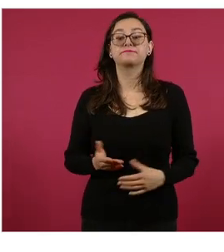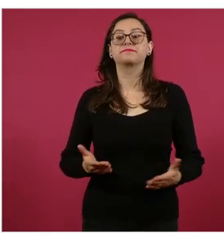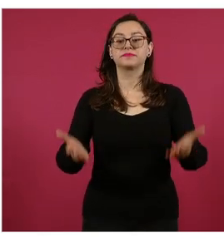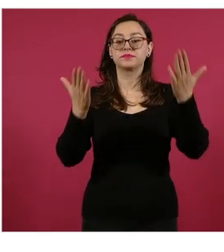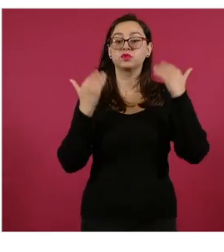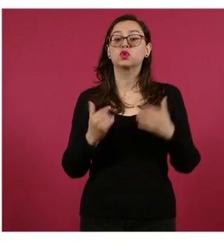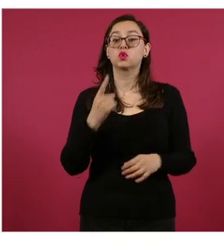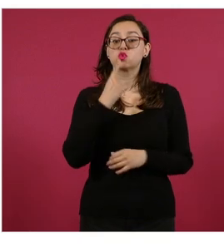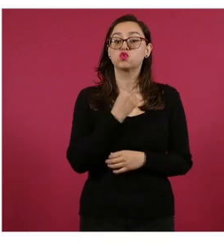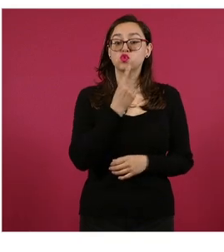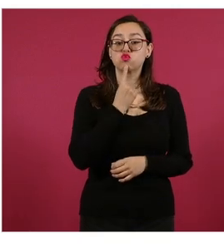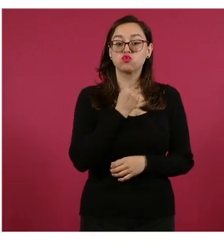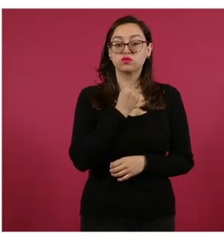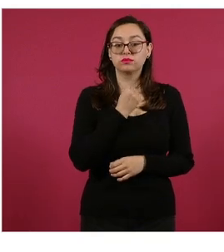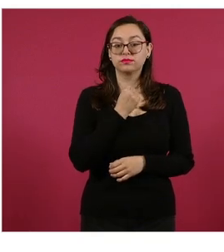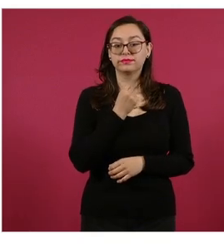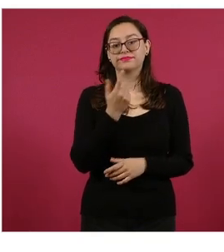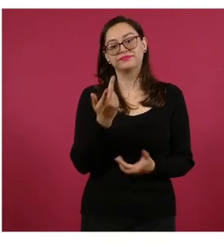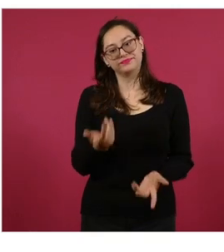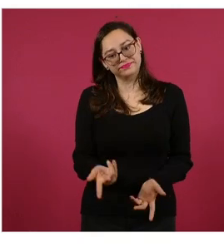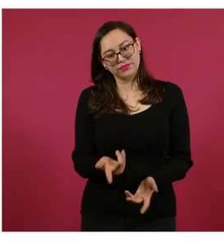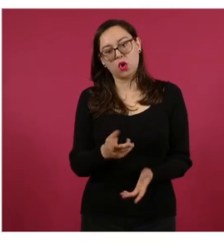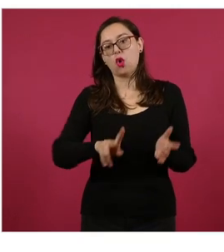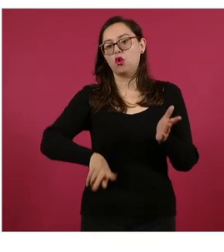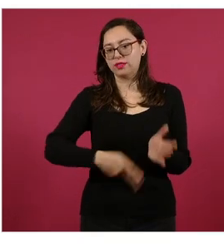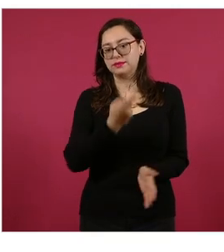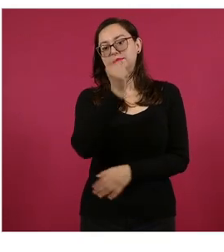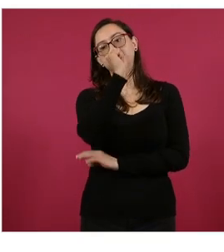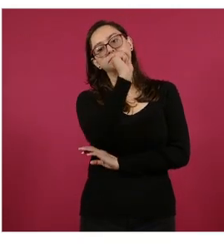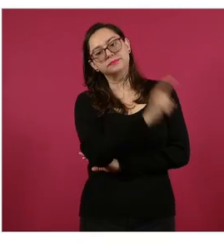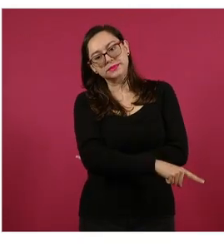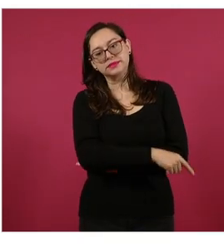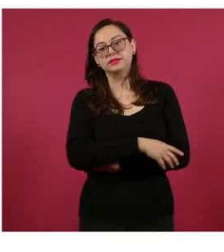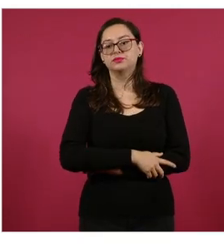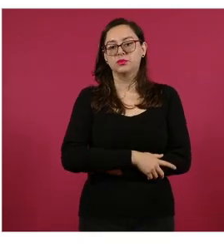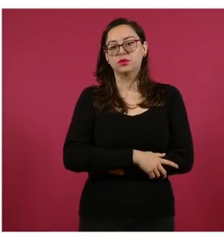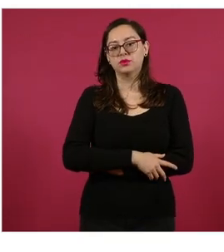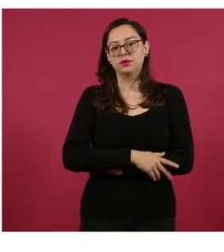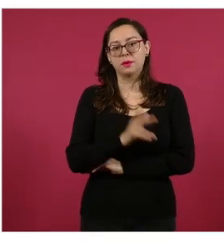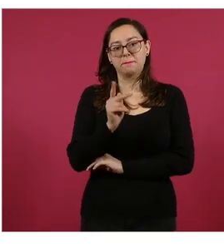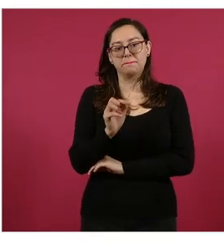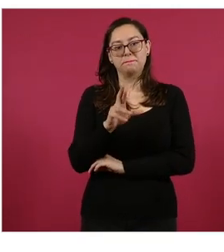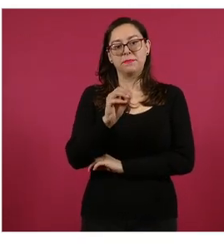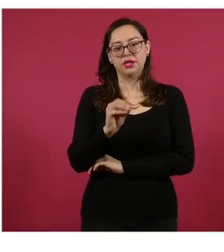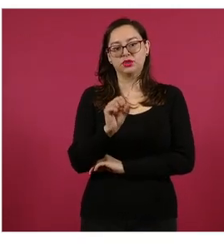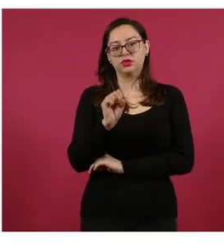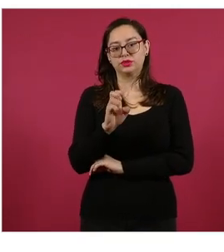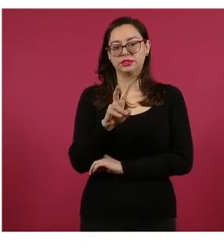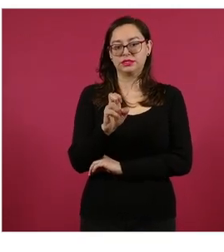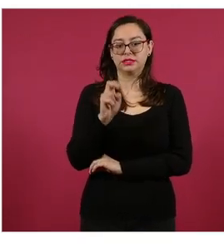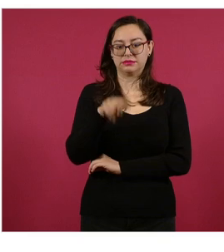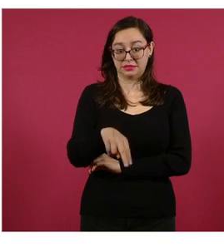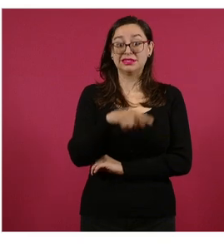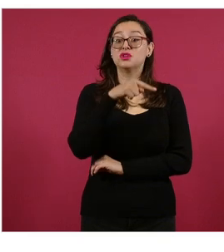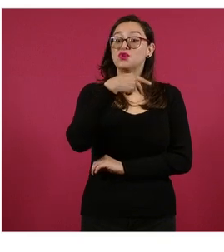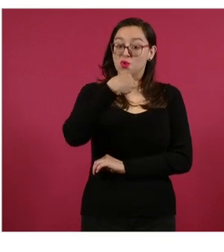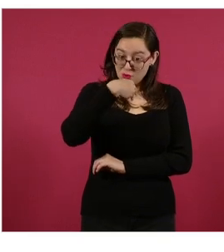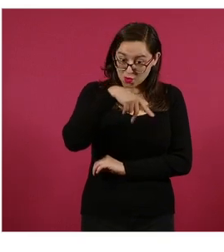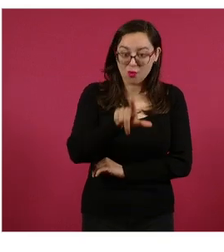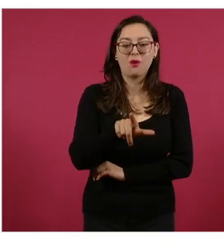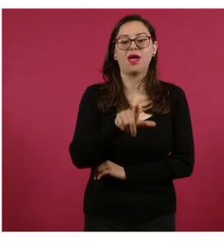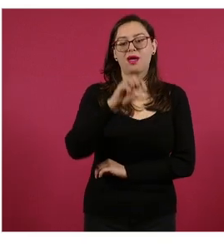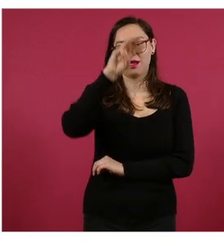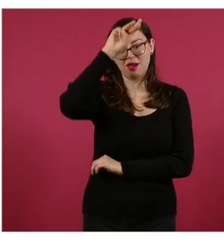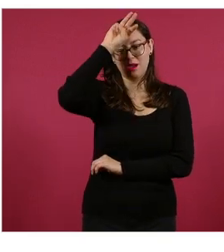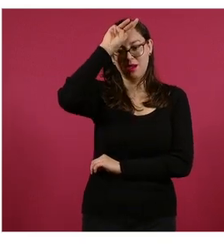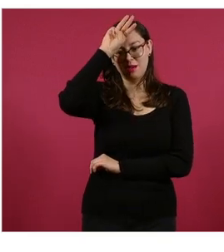mencionaba, Petroseven, en Guadalupe, Nuevo León, ahí a no más de 4 kilómetros de la gasolinera antes mencionada, dando la Premium en